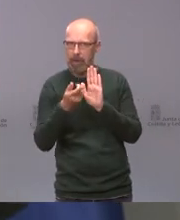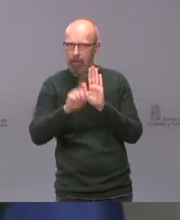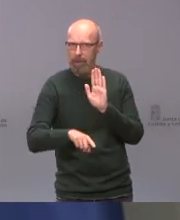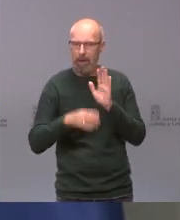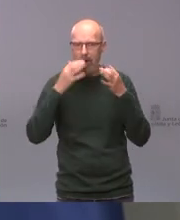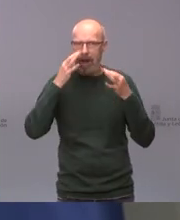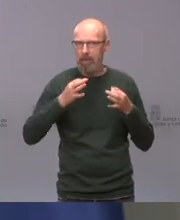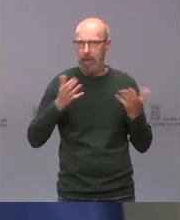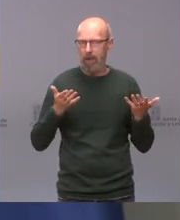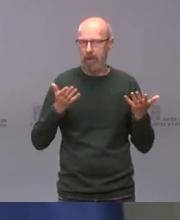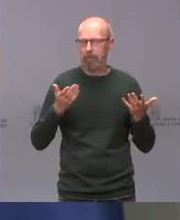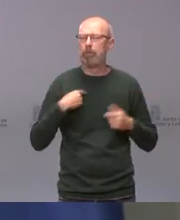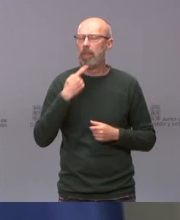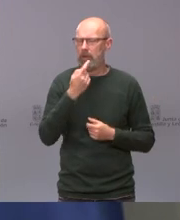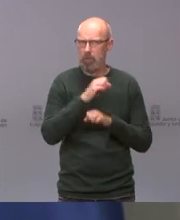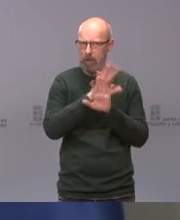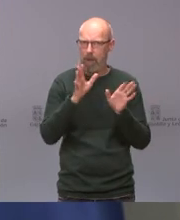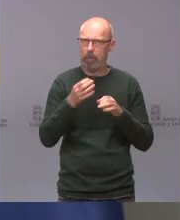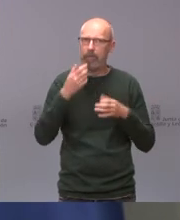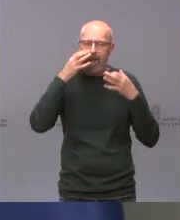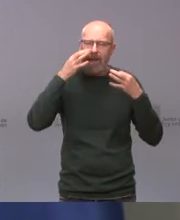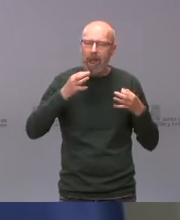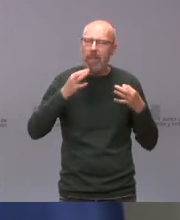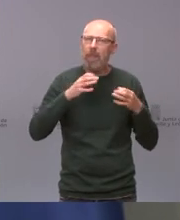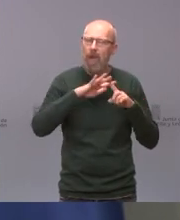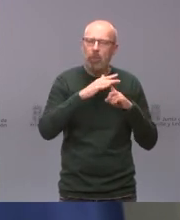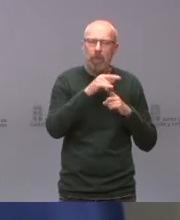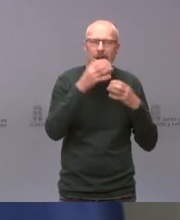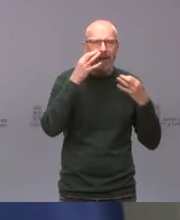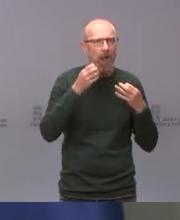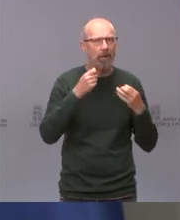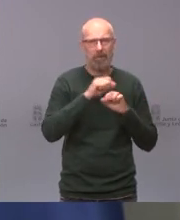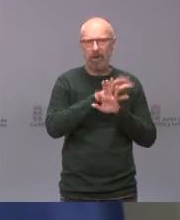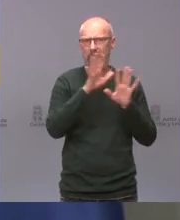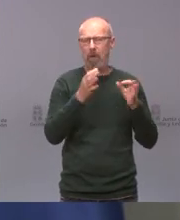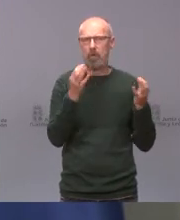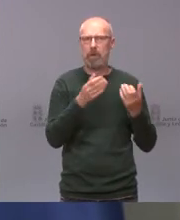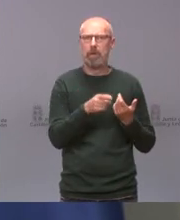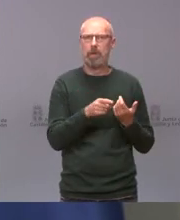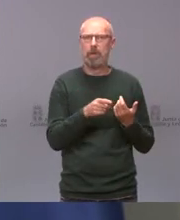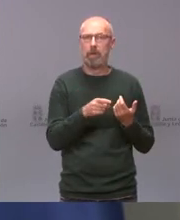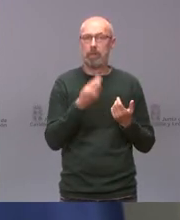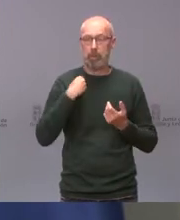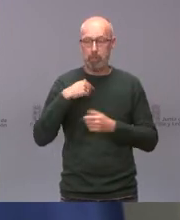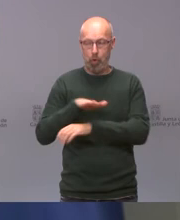ponerlo claro, la realidad más evidente es que, según dice el